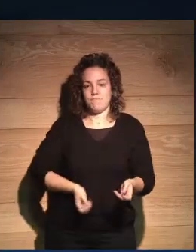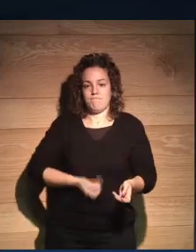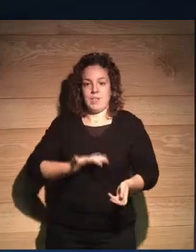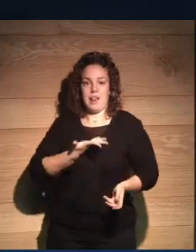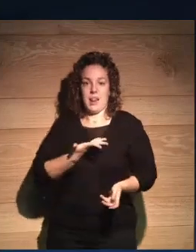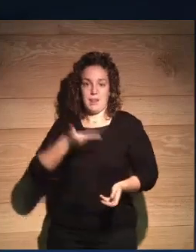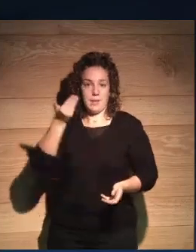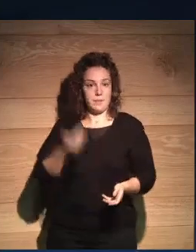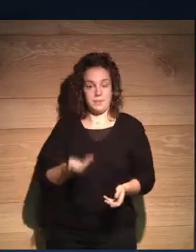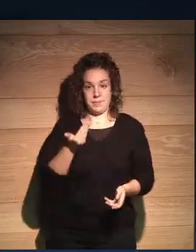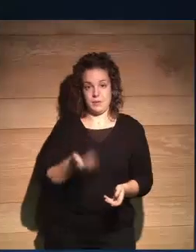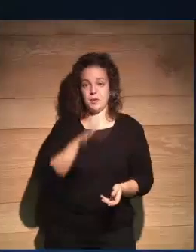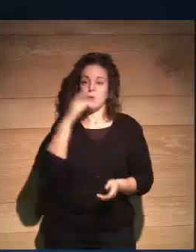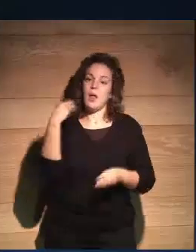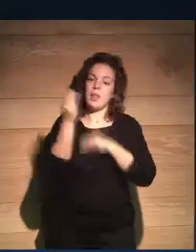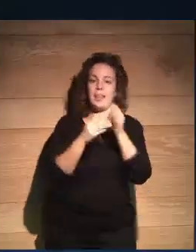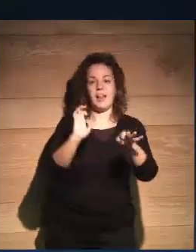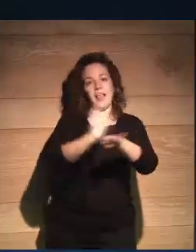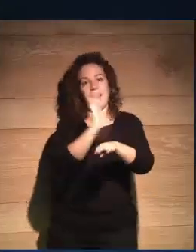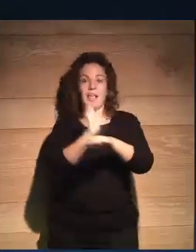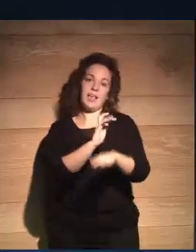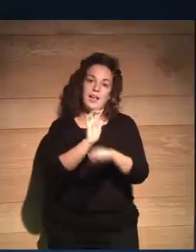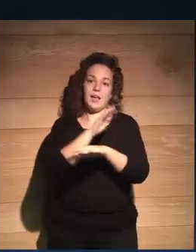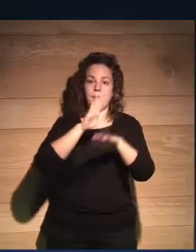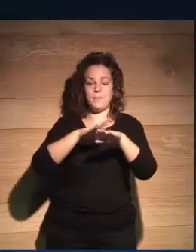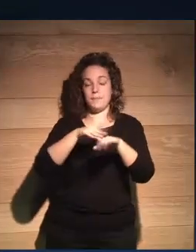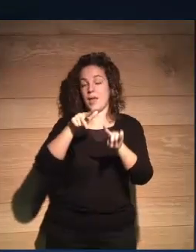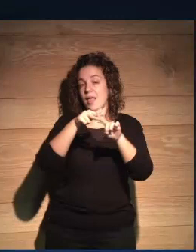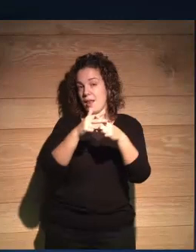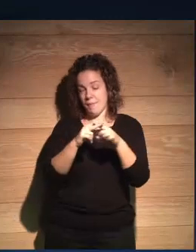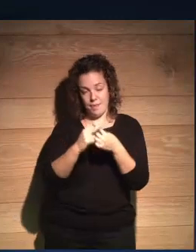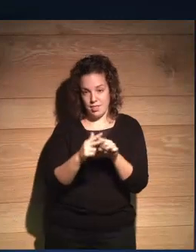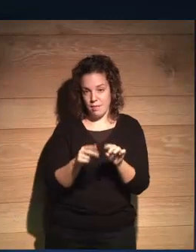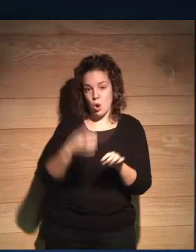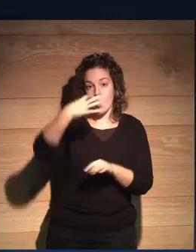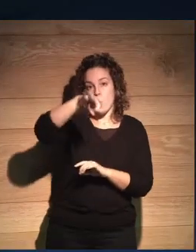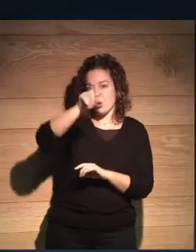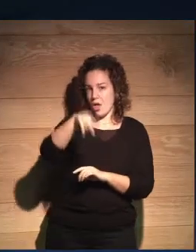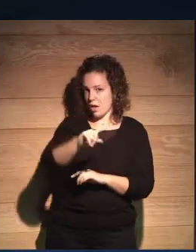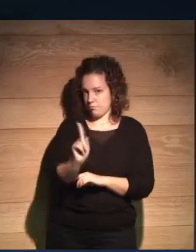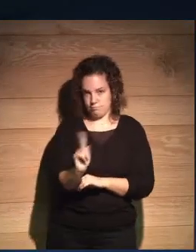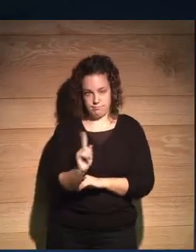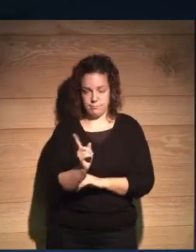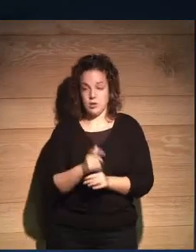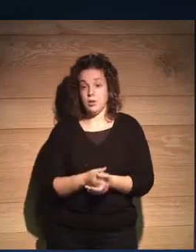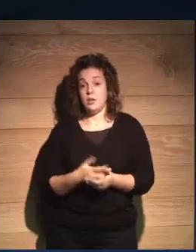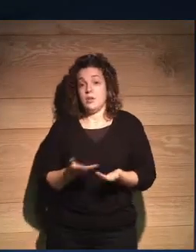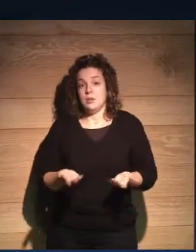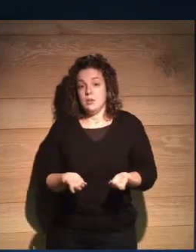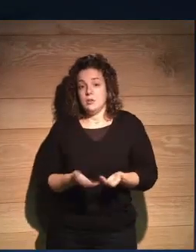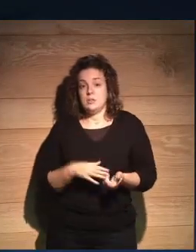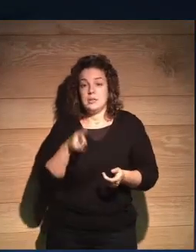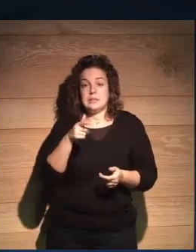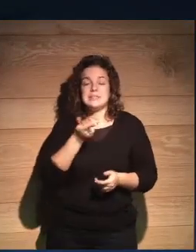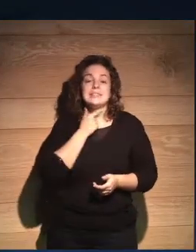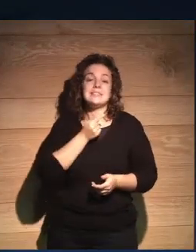Antonio, de que hay que hacer jiji, jaja, para que la gente... Pues es una herramienta más, pero no tiene que ser la única, ni muchísimo menos. Y entonces...